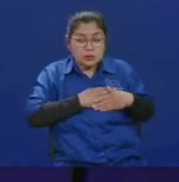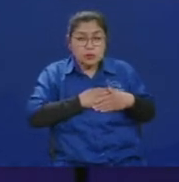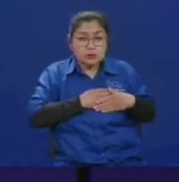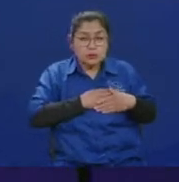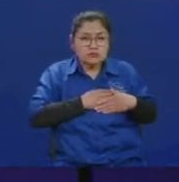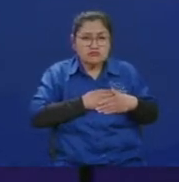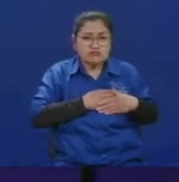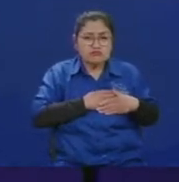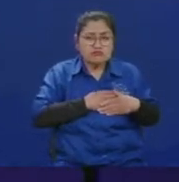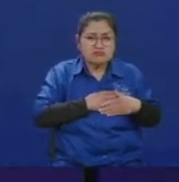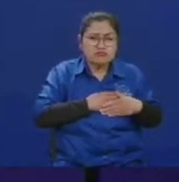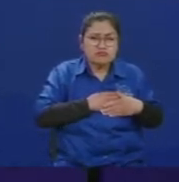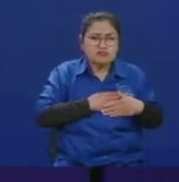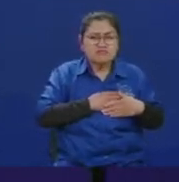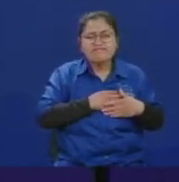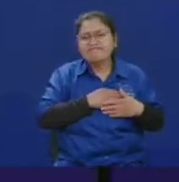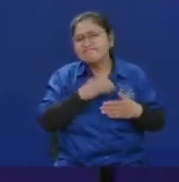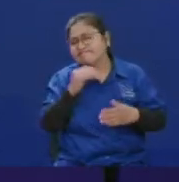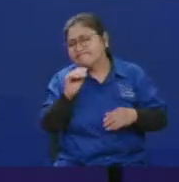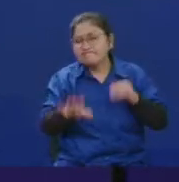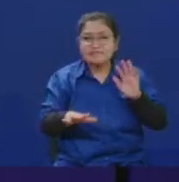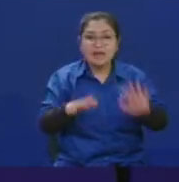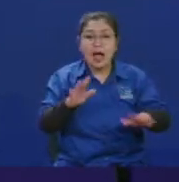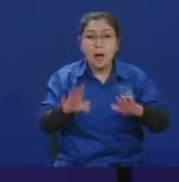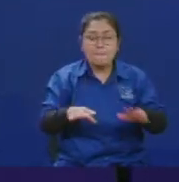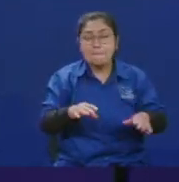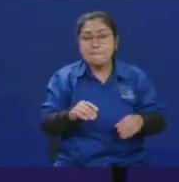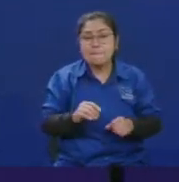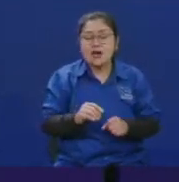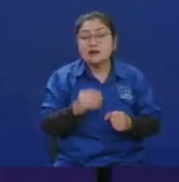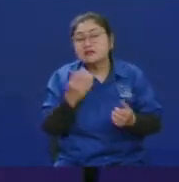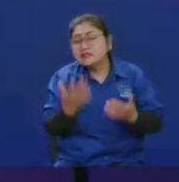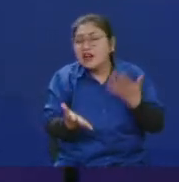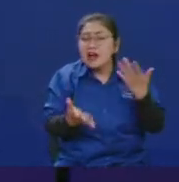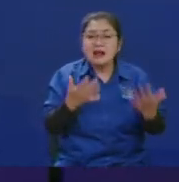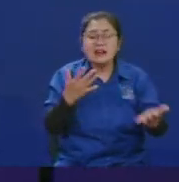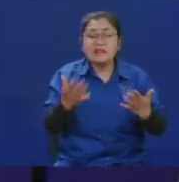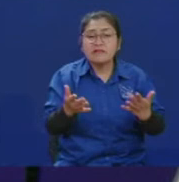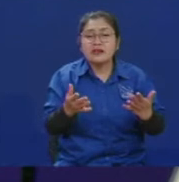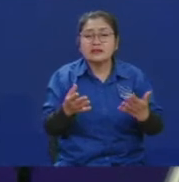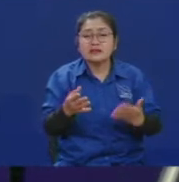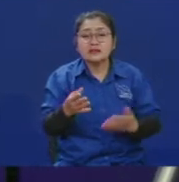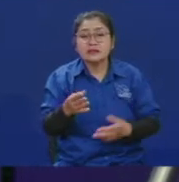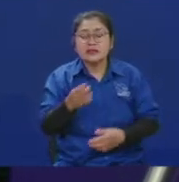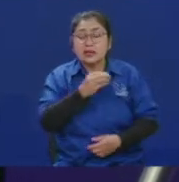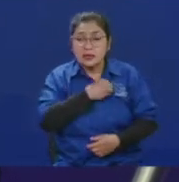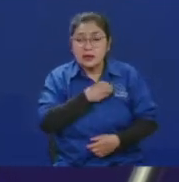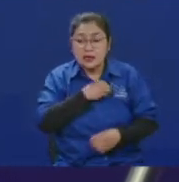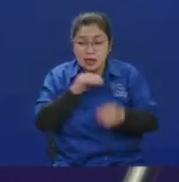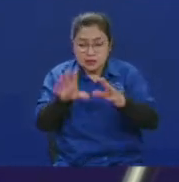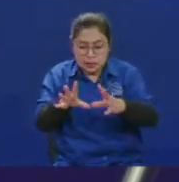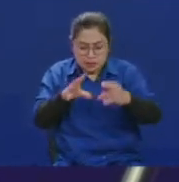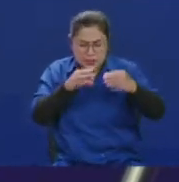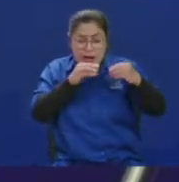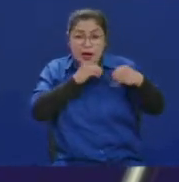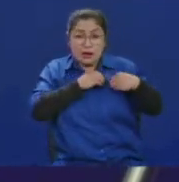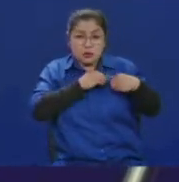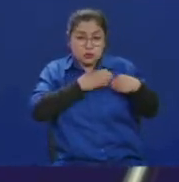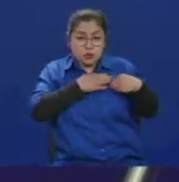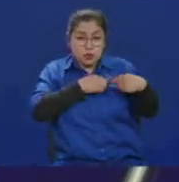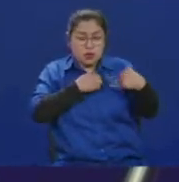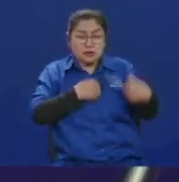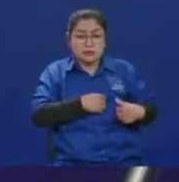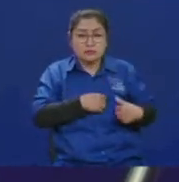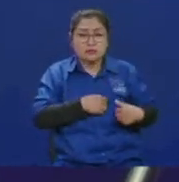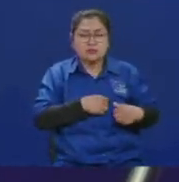quizá esté en la condición de este hombre, anhelando solo tocar el borde del manto de Jesús. Yo te quiero pedir